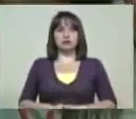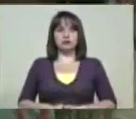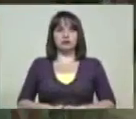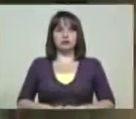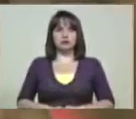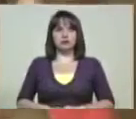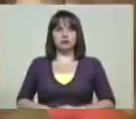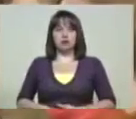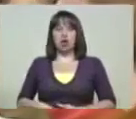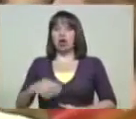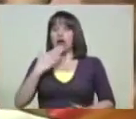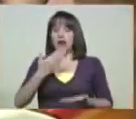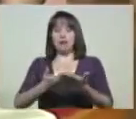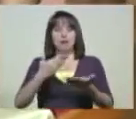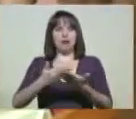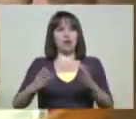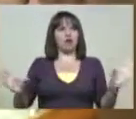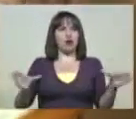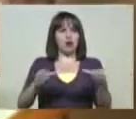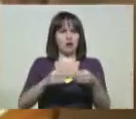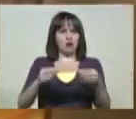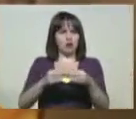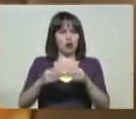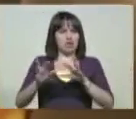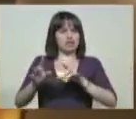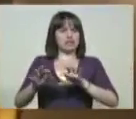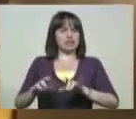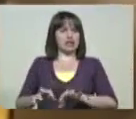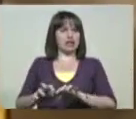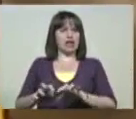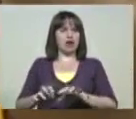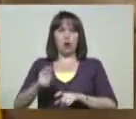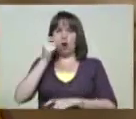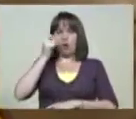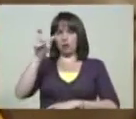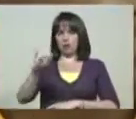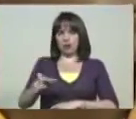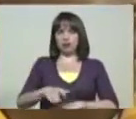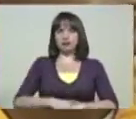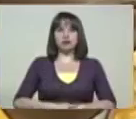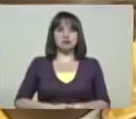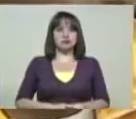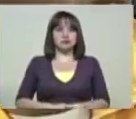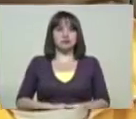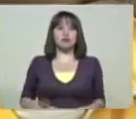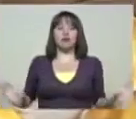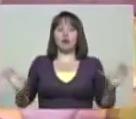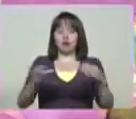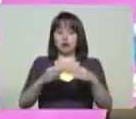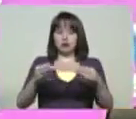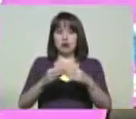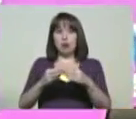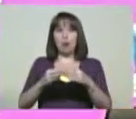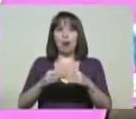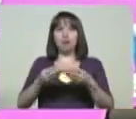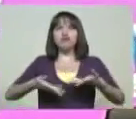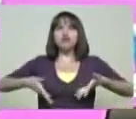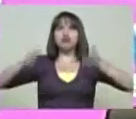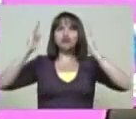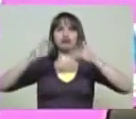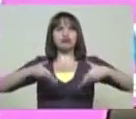le pedí una reunión al secretario general nuestro nuestro jefe fernando soto roja y nos reunimos en el apartamento de alexis